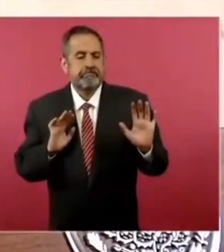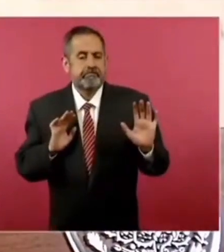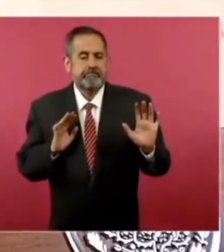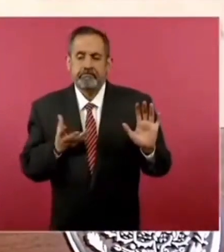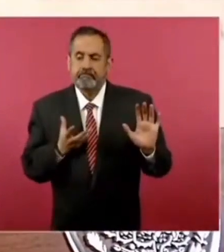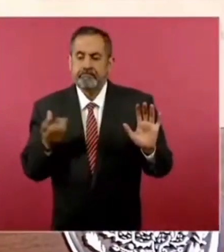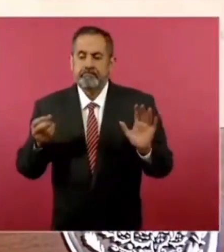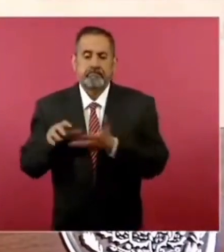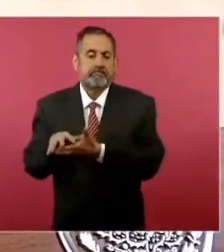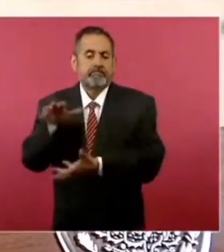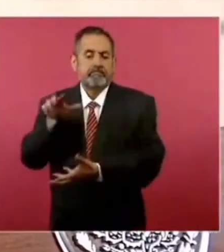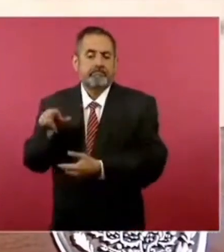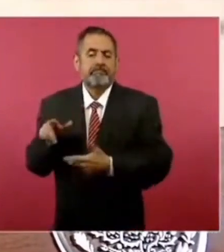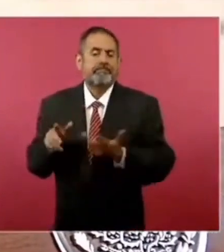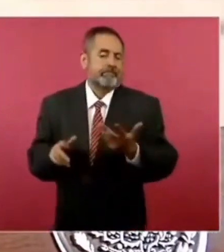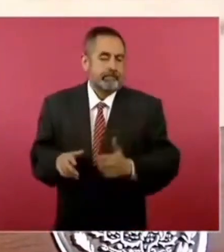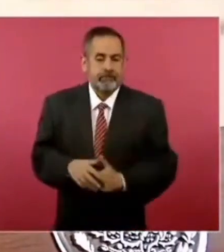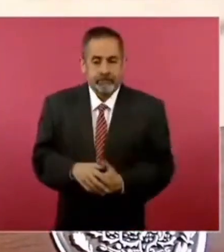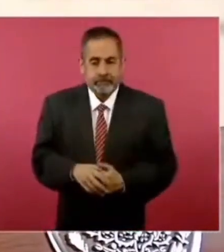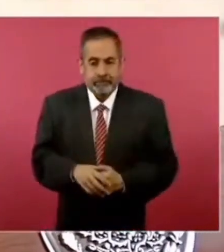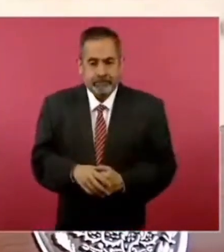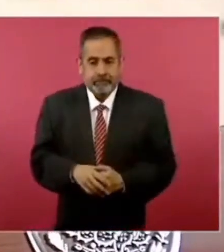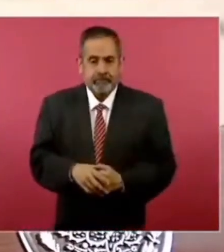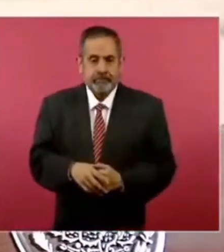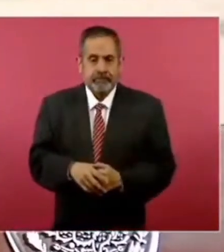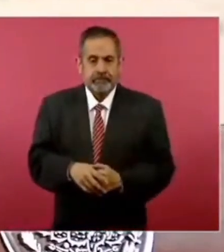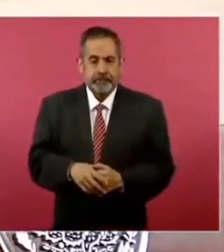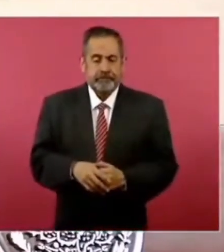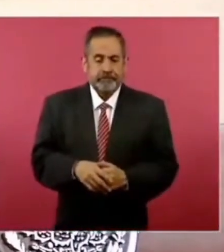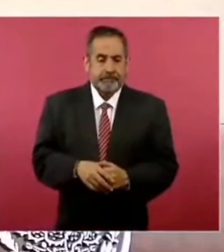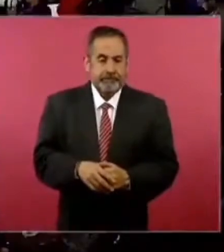conservador. Entonces, si